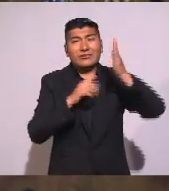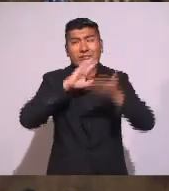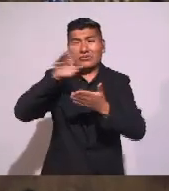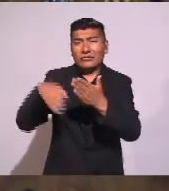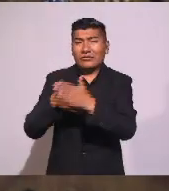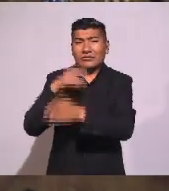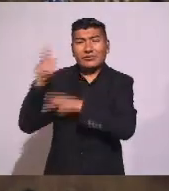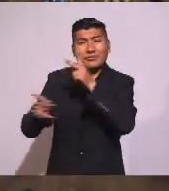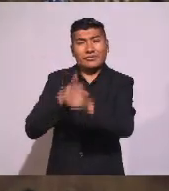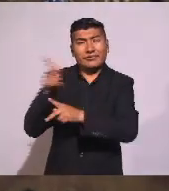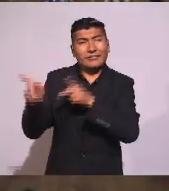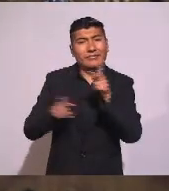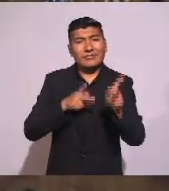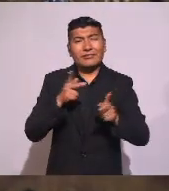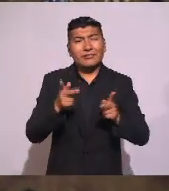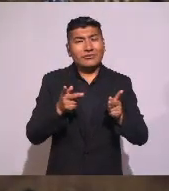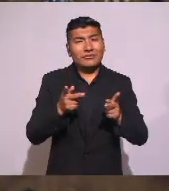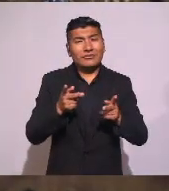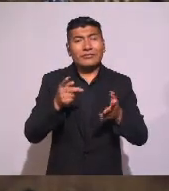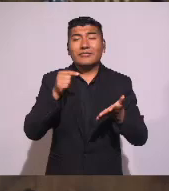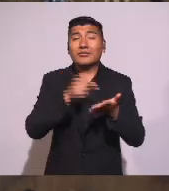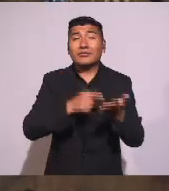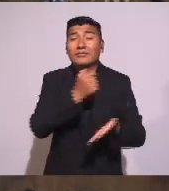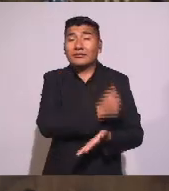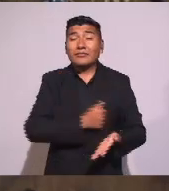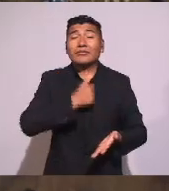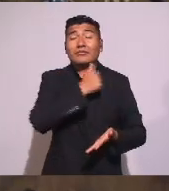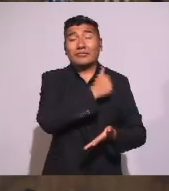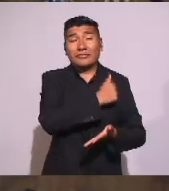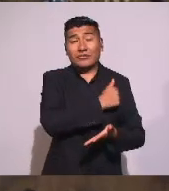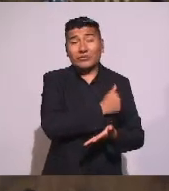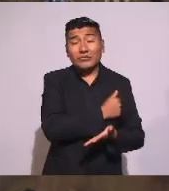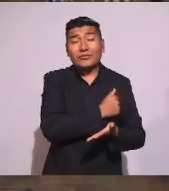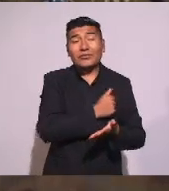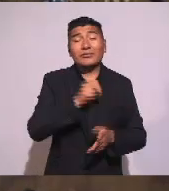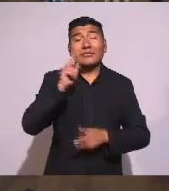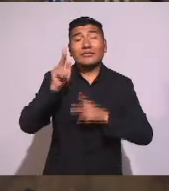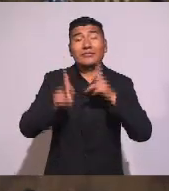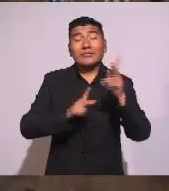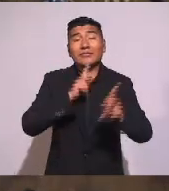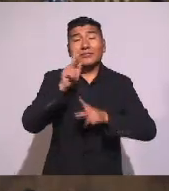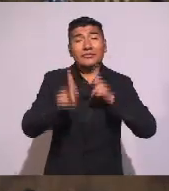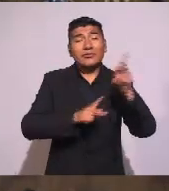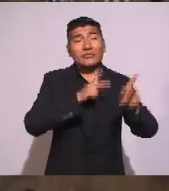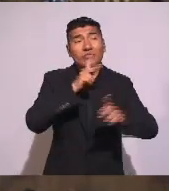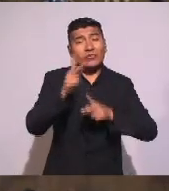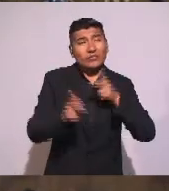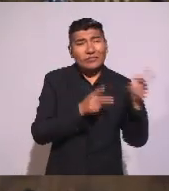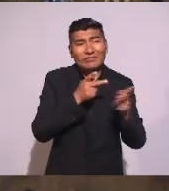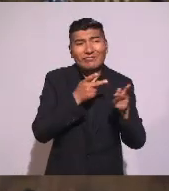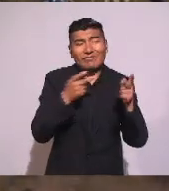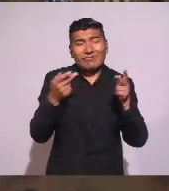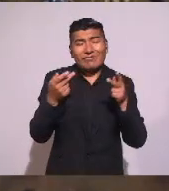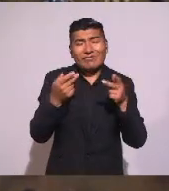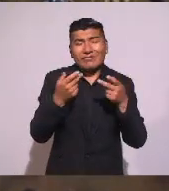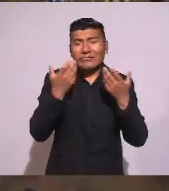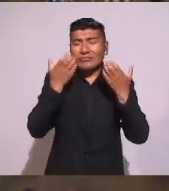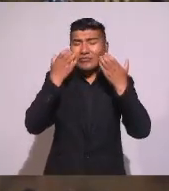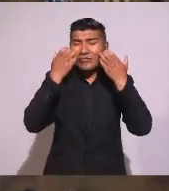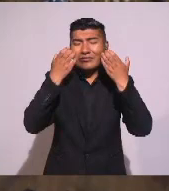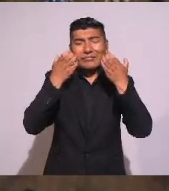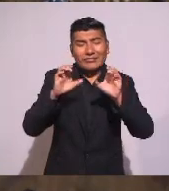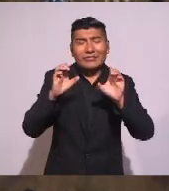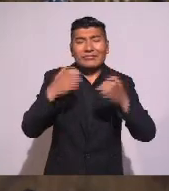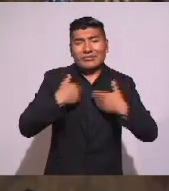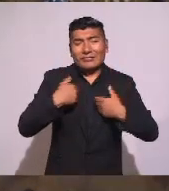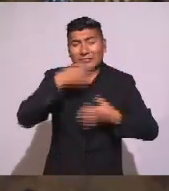mundo estas actitudes son propias de quienes van vacilan en la fe o no tienen fe